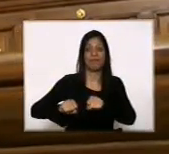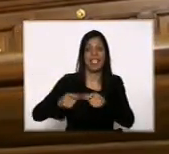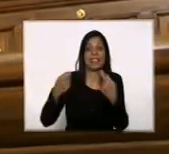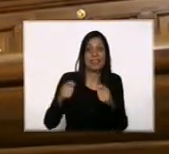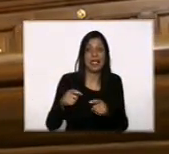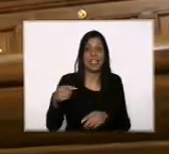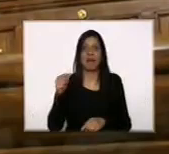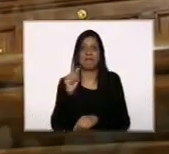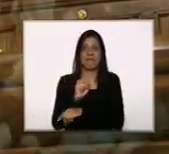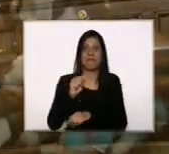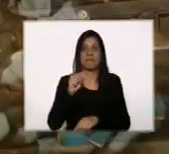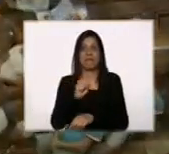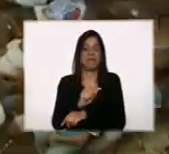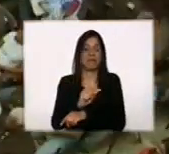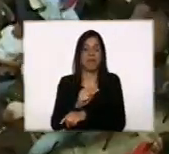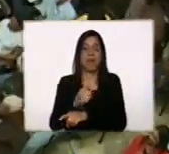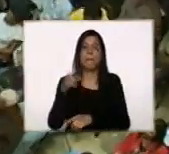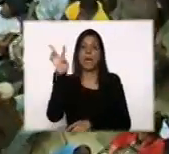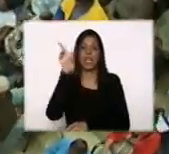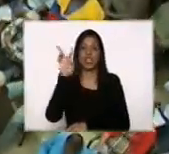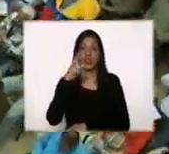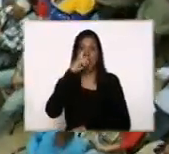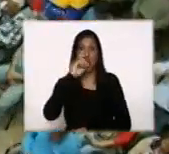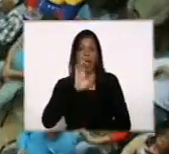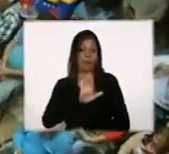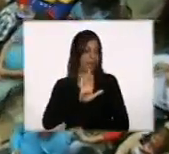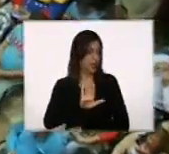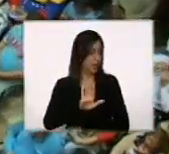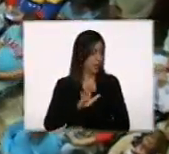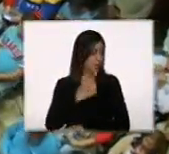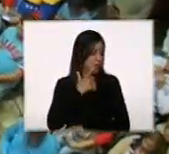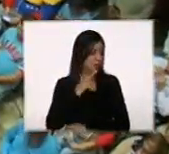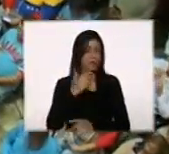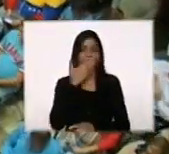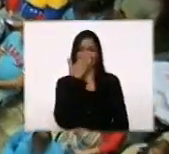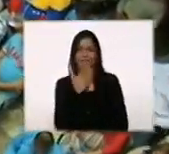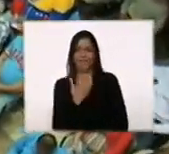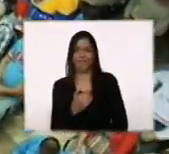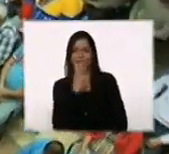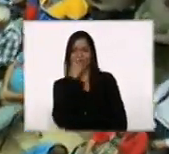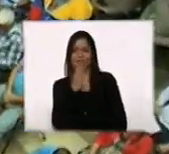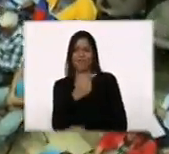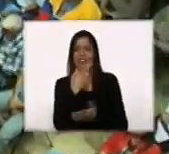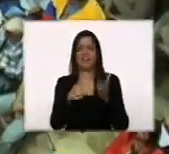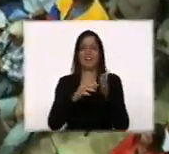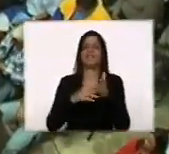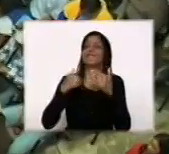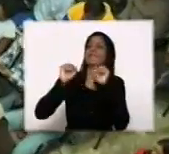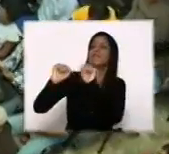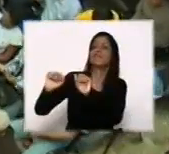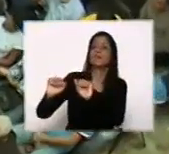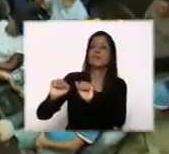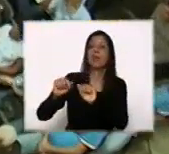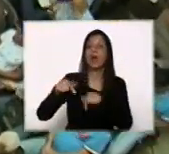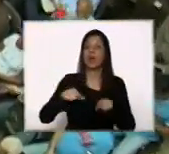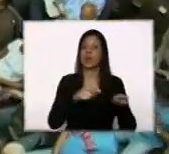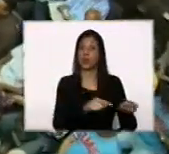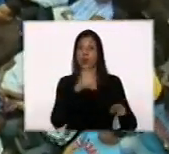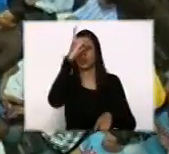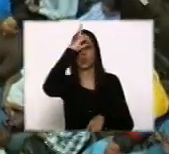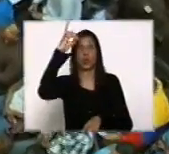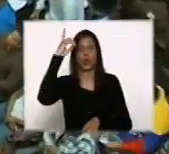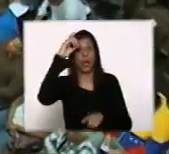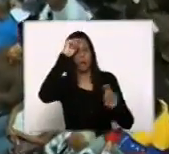tratando de chantajear y amenazar a nuestro pueblo con esas pírricas sanciones. Constituyente Diosdado Cabello, siéntase usted